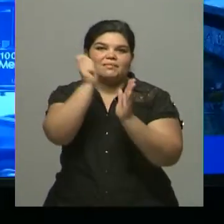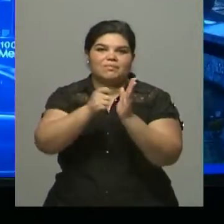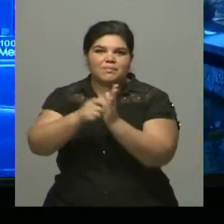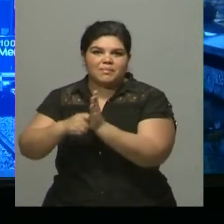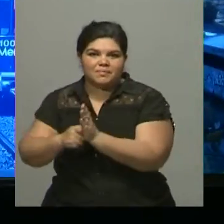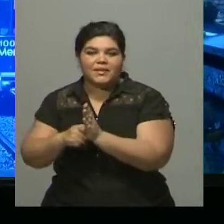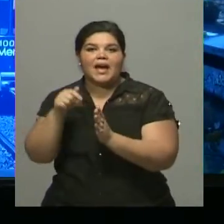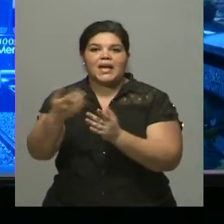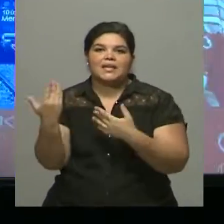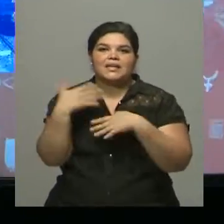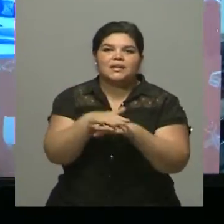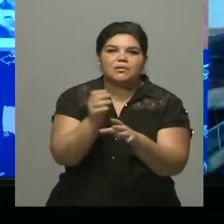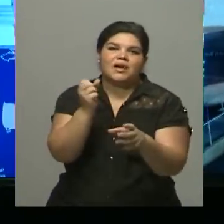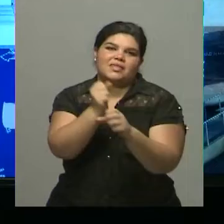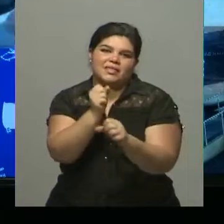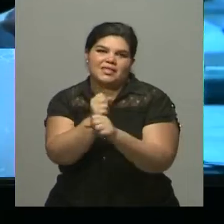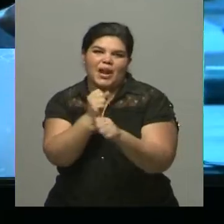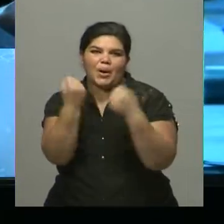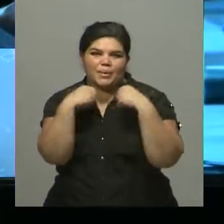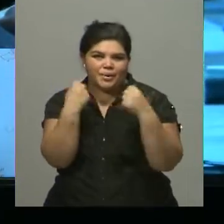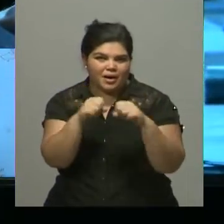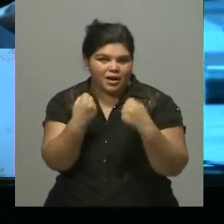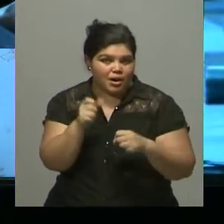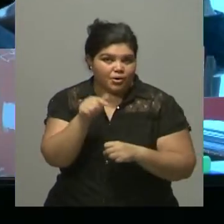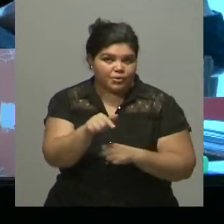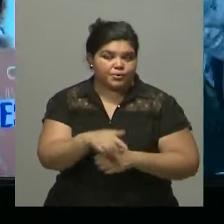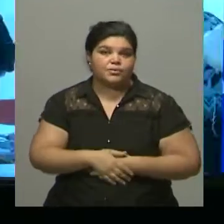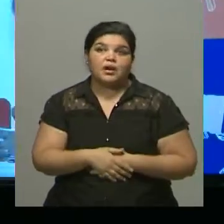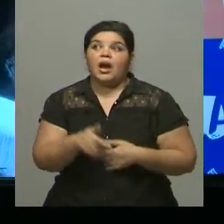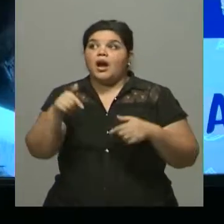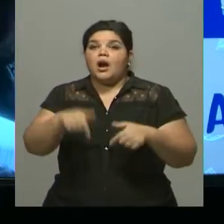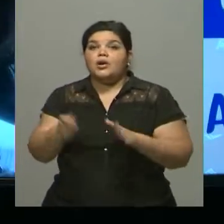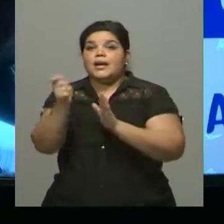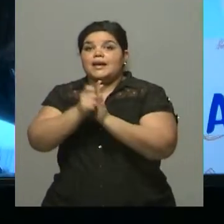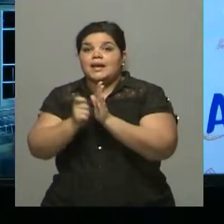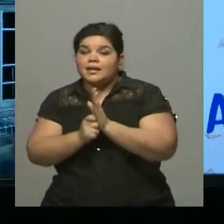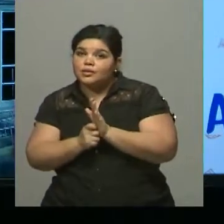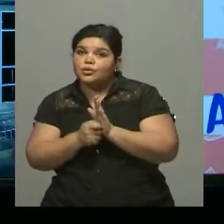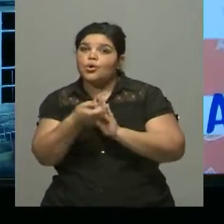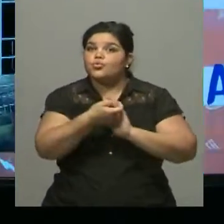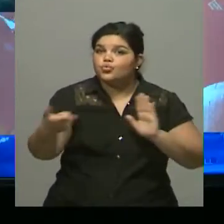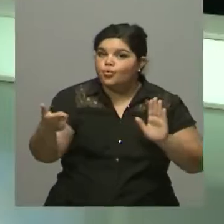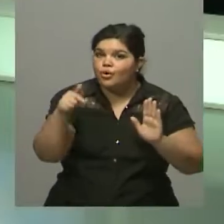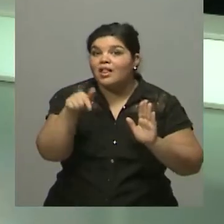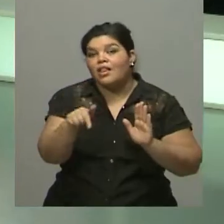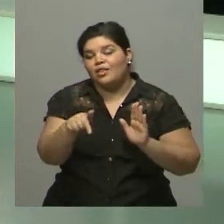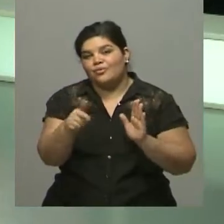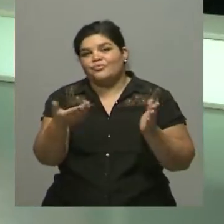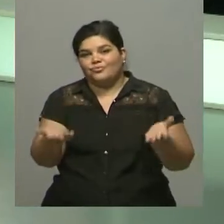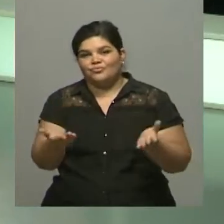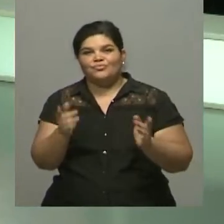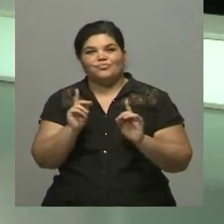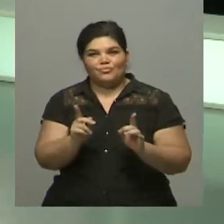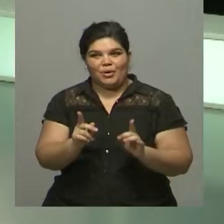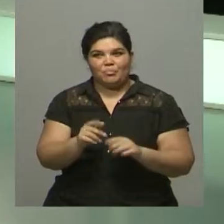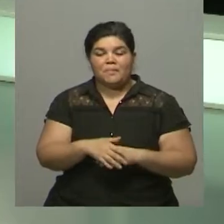los programas de inserción laboral. Sin duda que el desafío tiene que ver ahora con la registración y con el salario que vaya ganando a la...